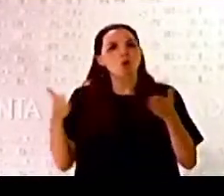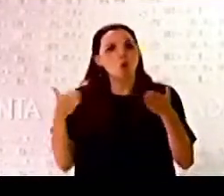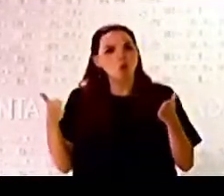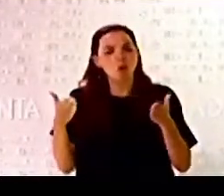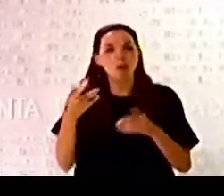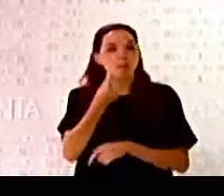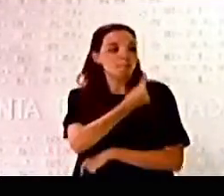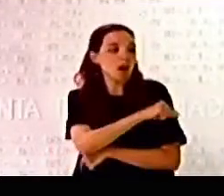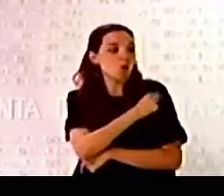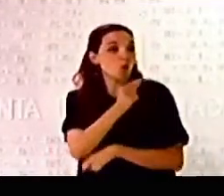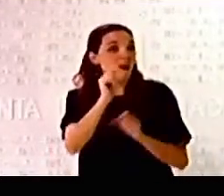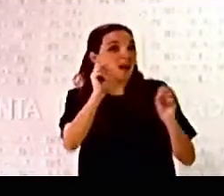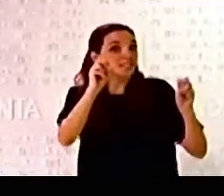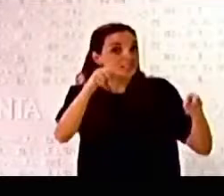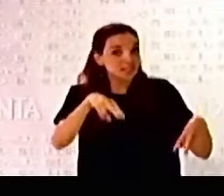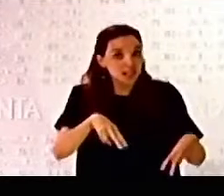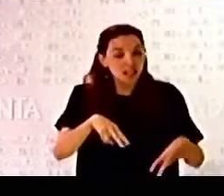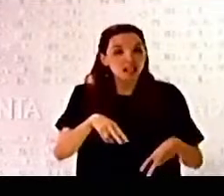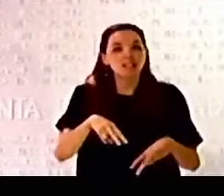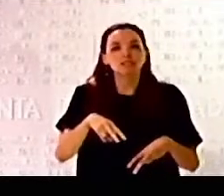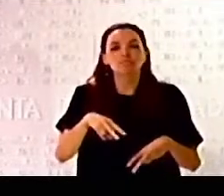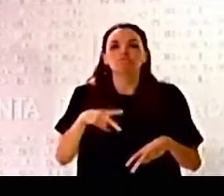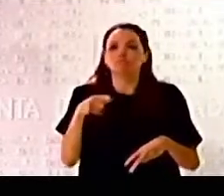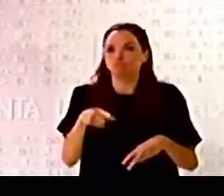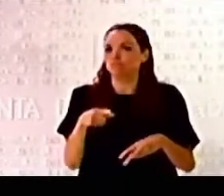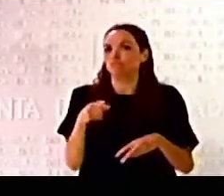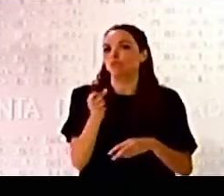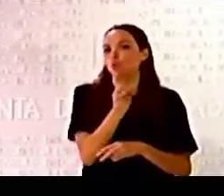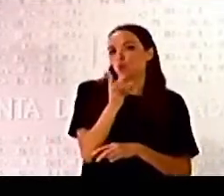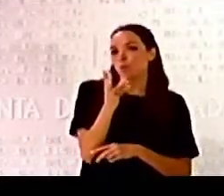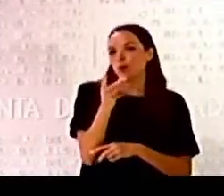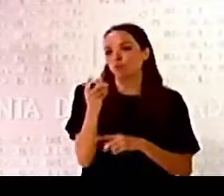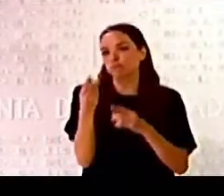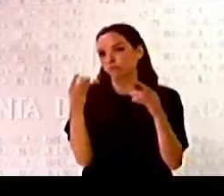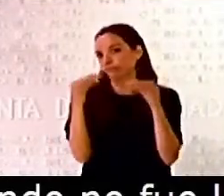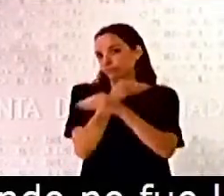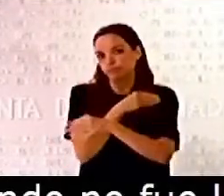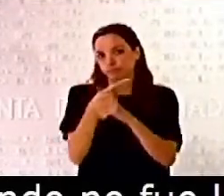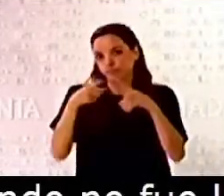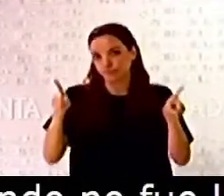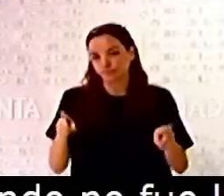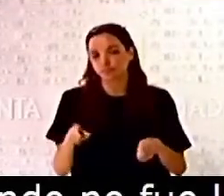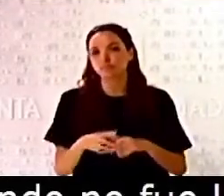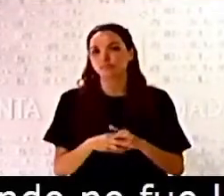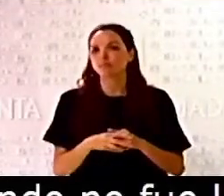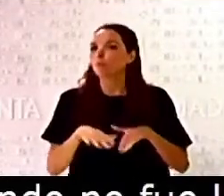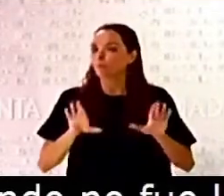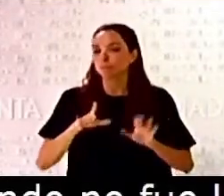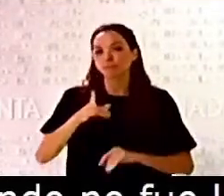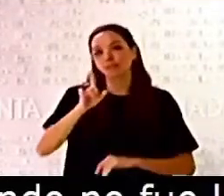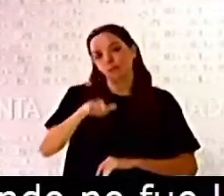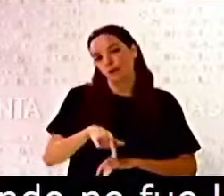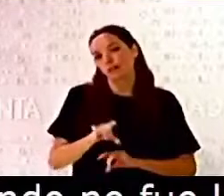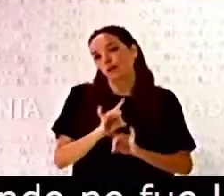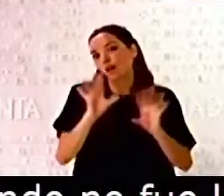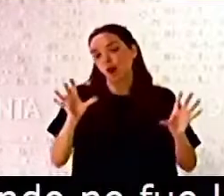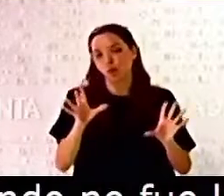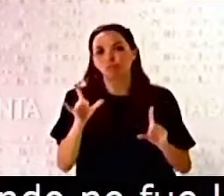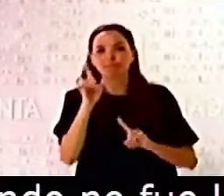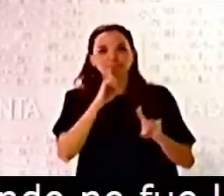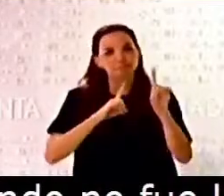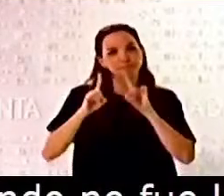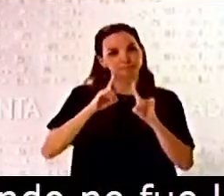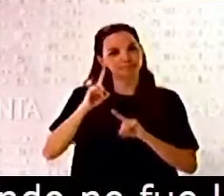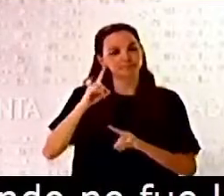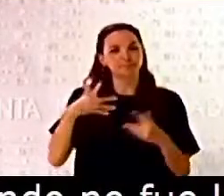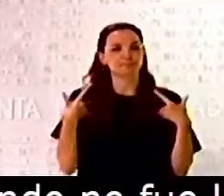no teníamos a esa población inmunizada, pero que sin duda ninguna suponen también un índice de sufrimiento bastante